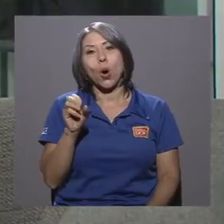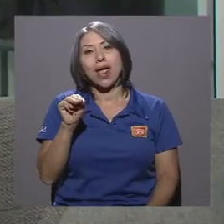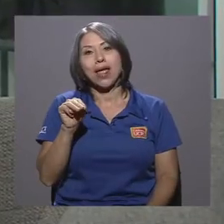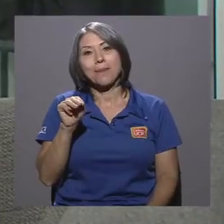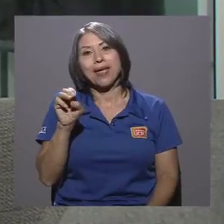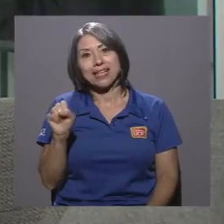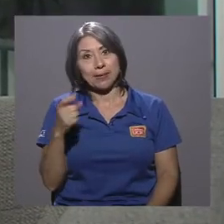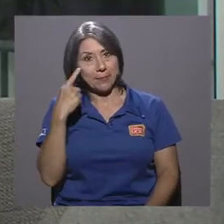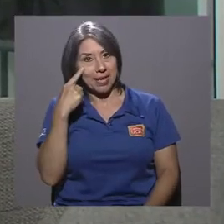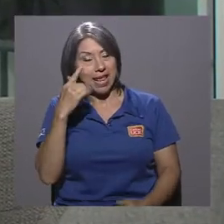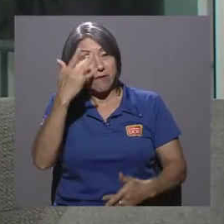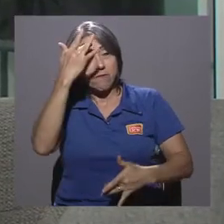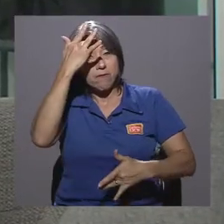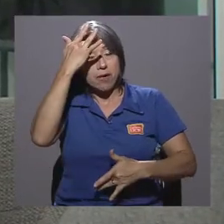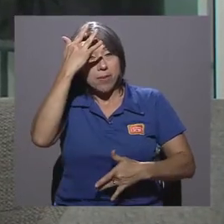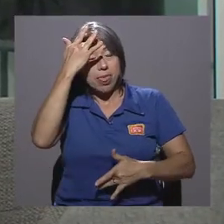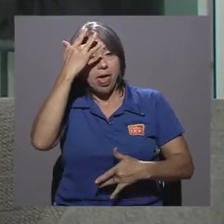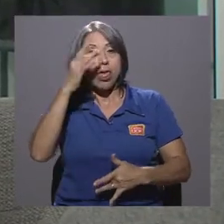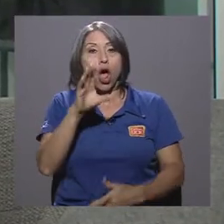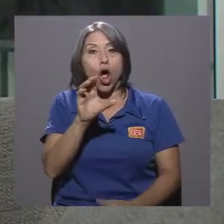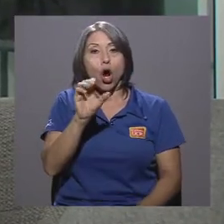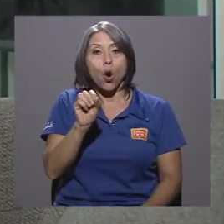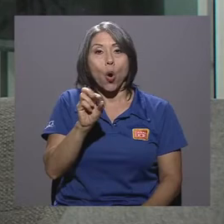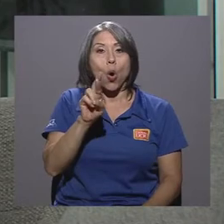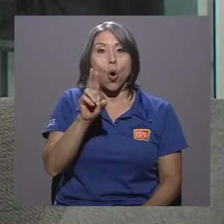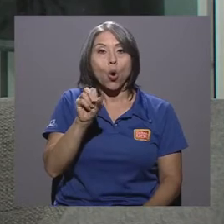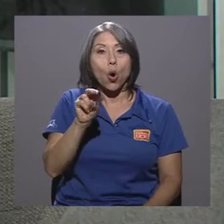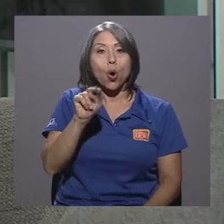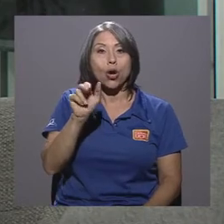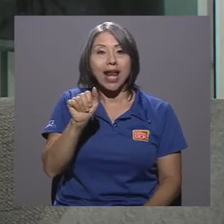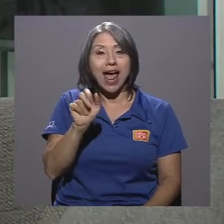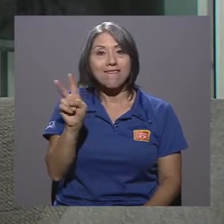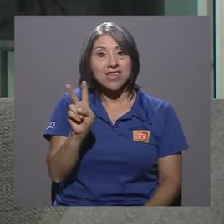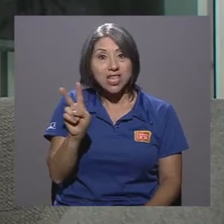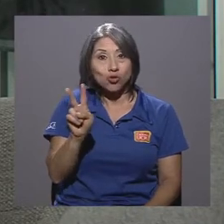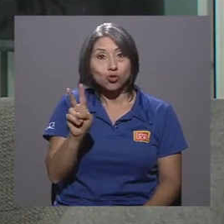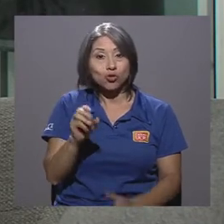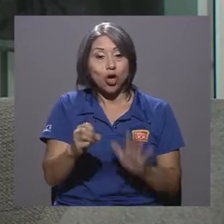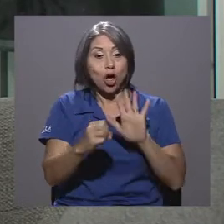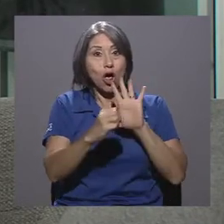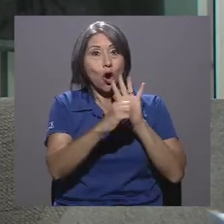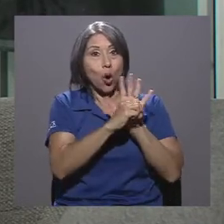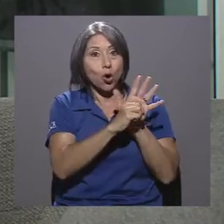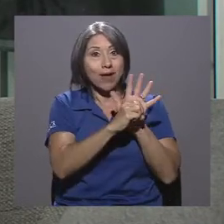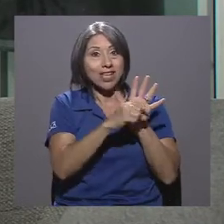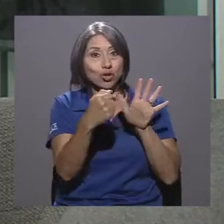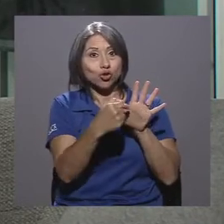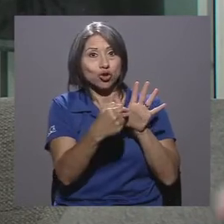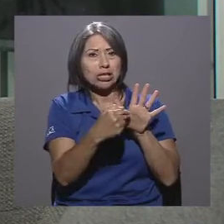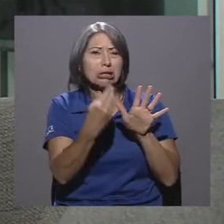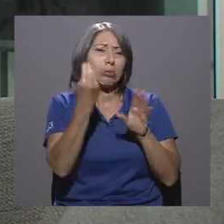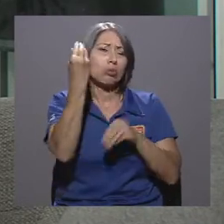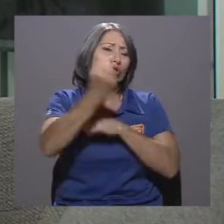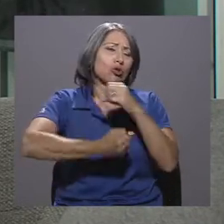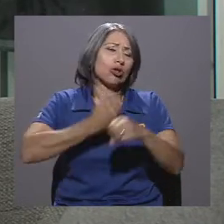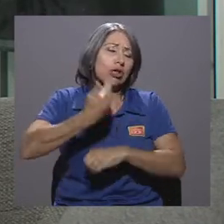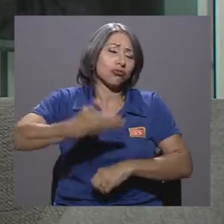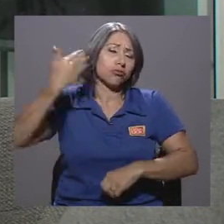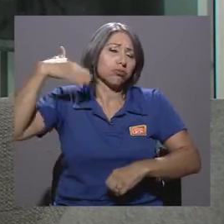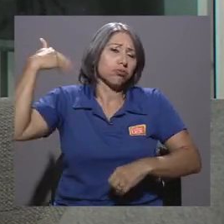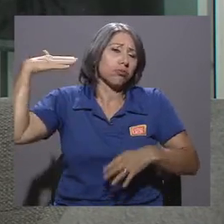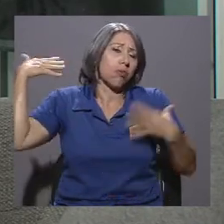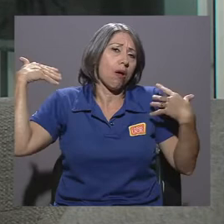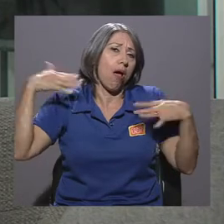coronavirus es un virus, como usted sabe, bueno, existe hace muchísimos años y es un virus que puede causar infecciones en